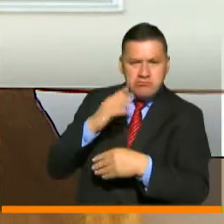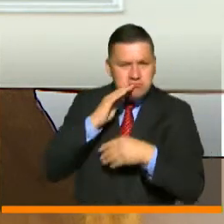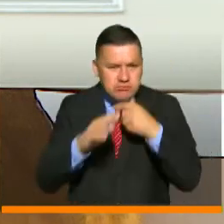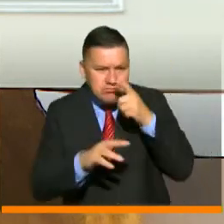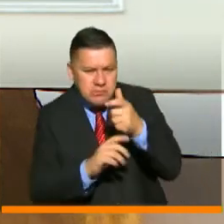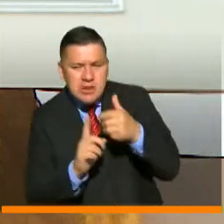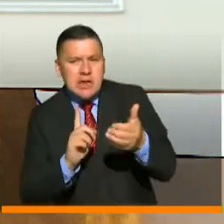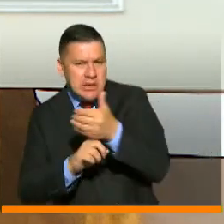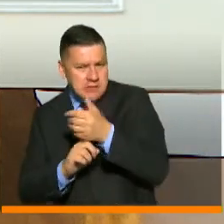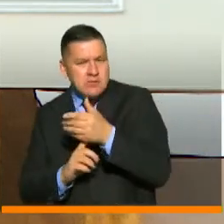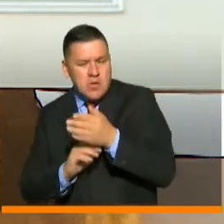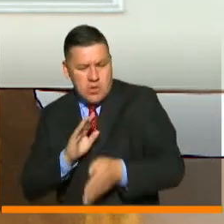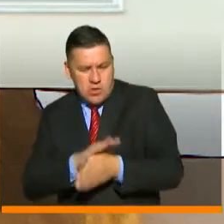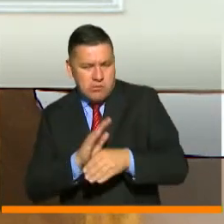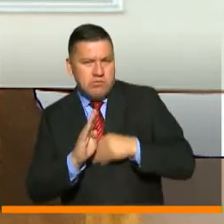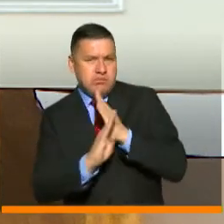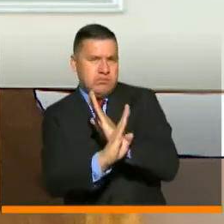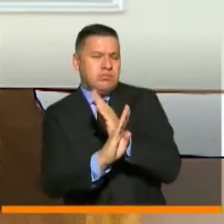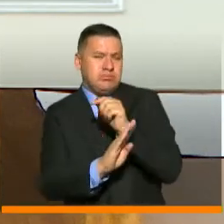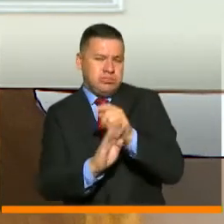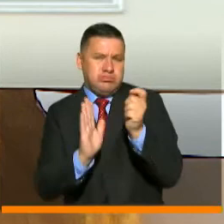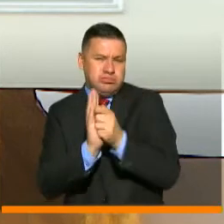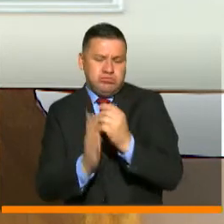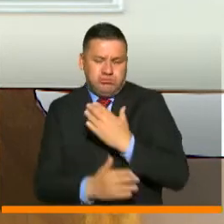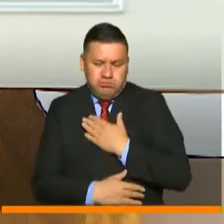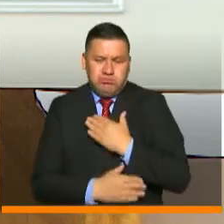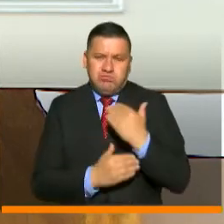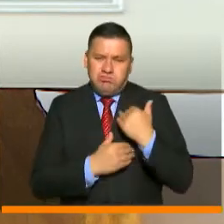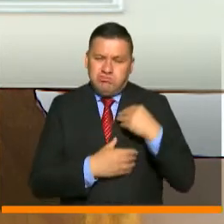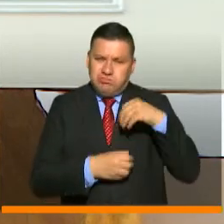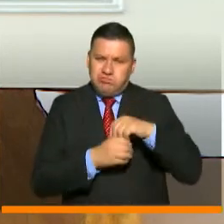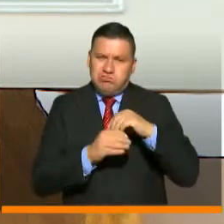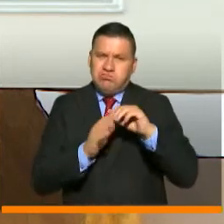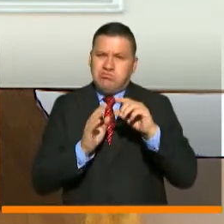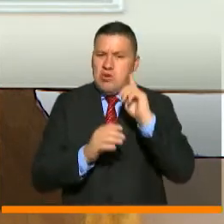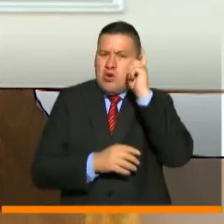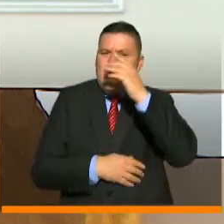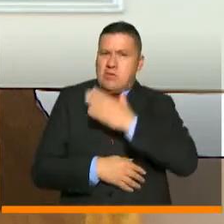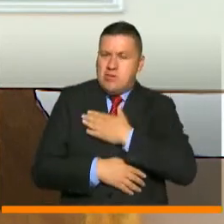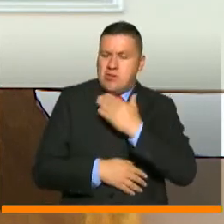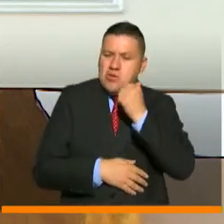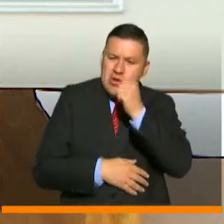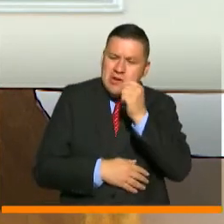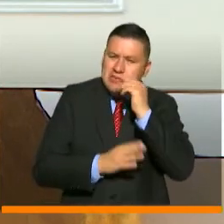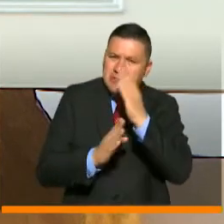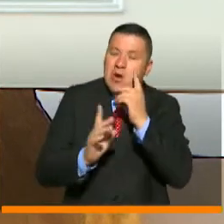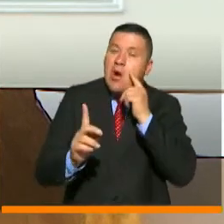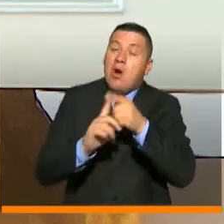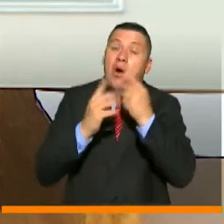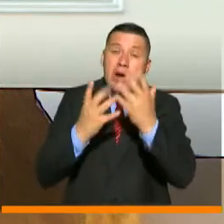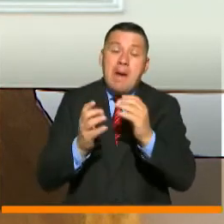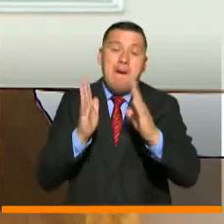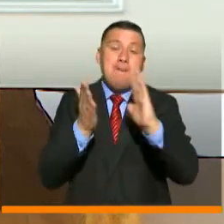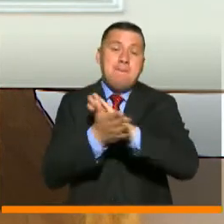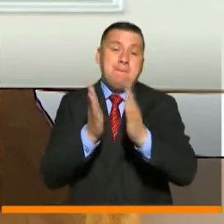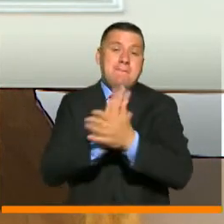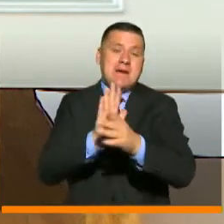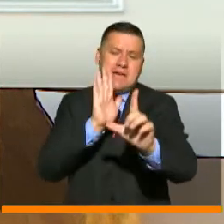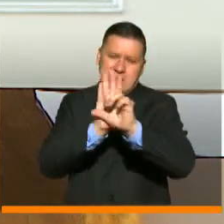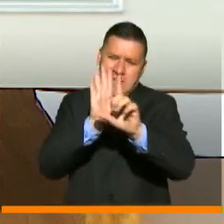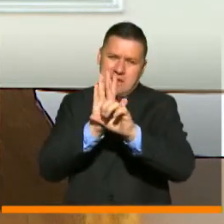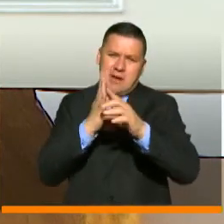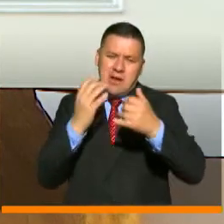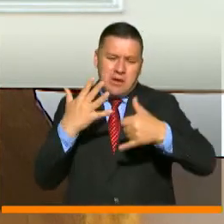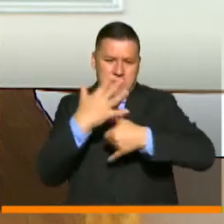reincorporación seguirá siendo parte de nuestra cotidianidad como gobierno porque queremos que la paz con legalidad llegue a